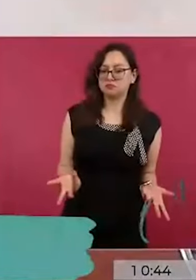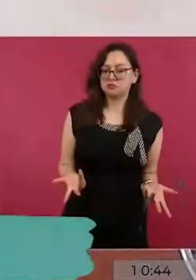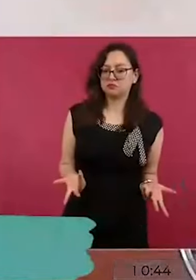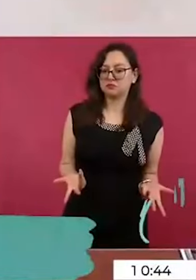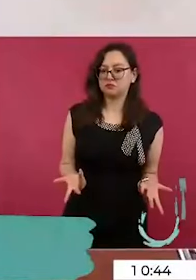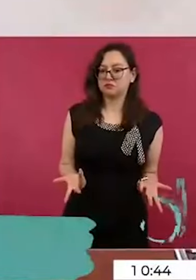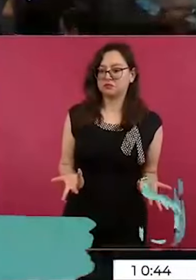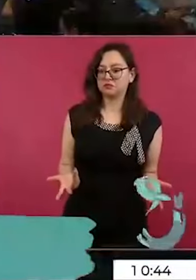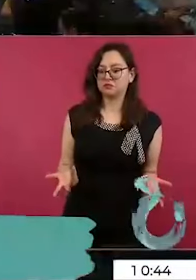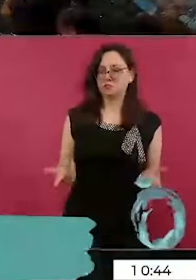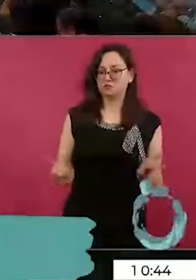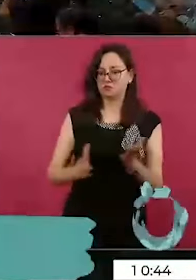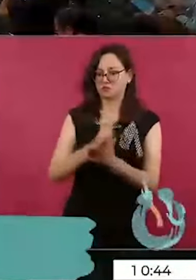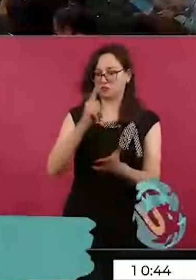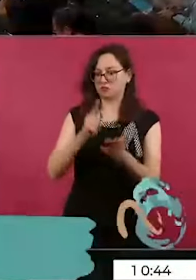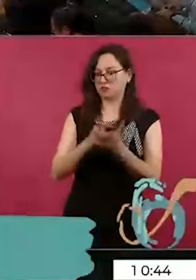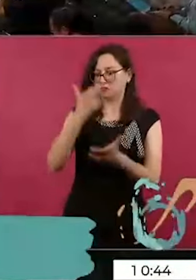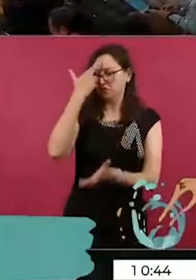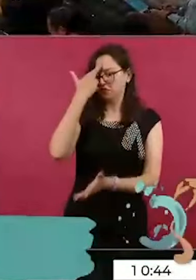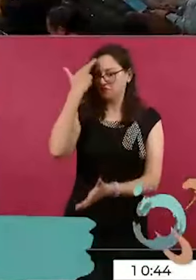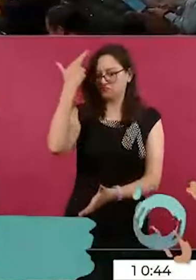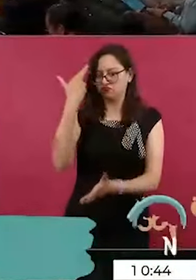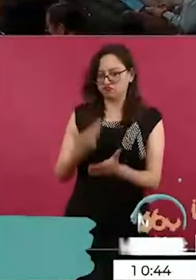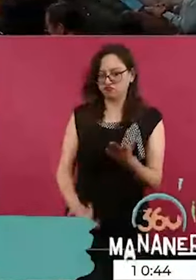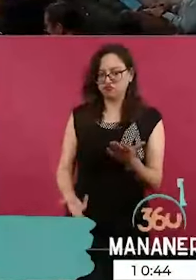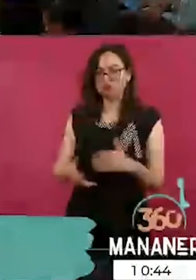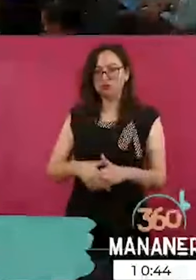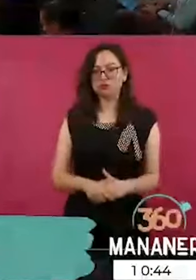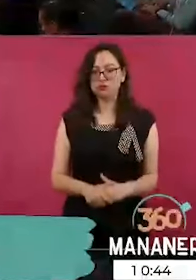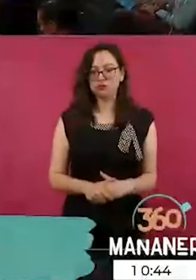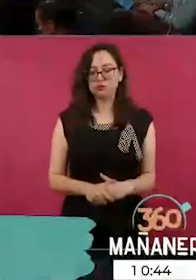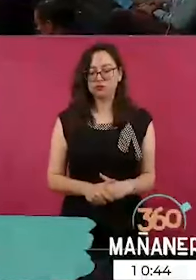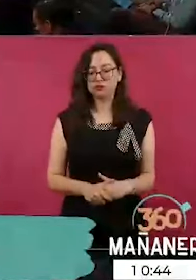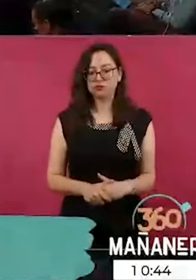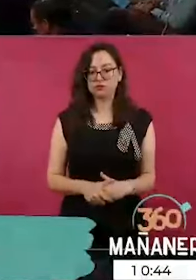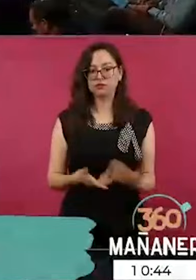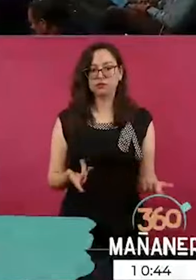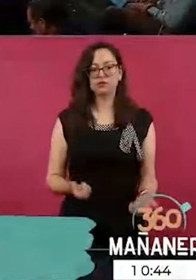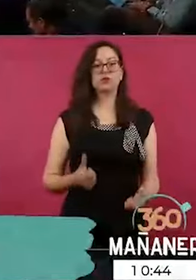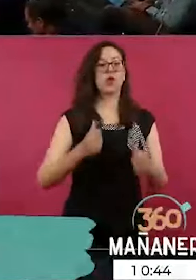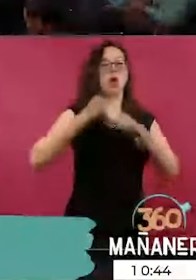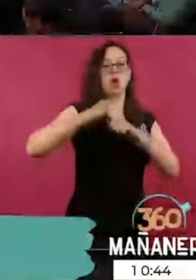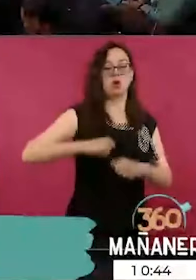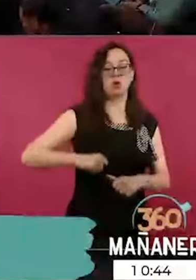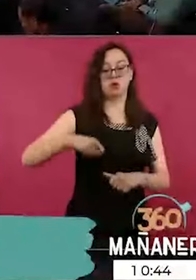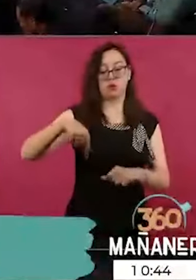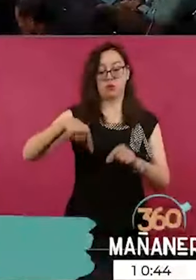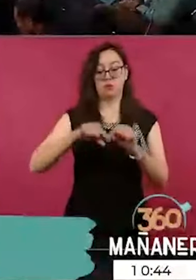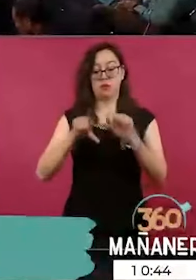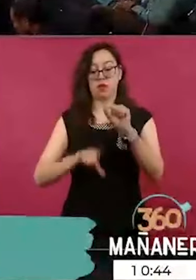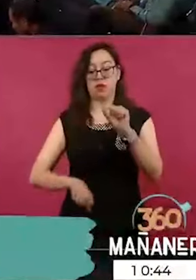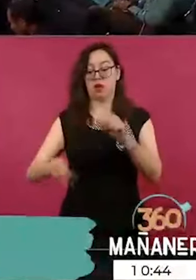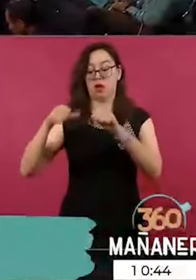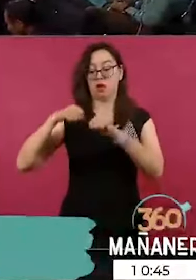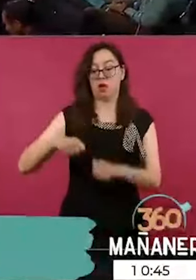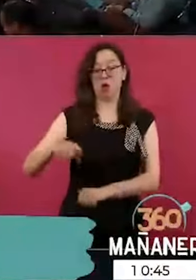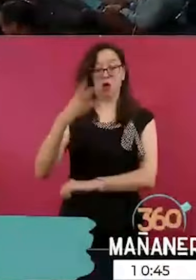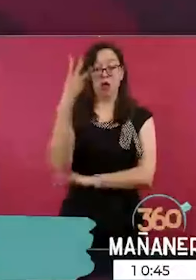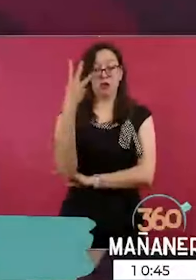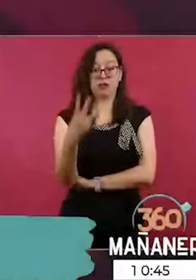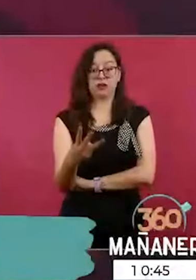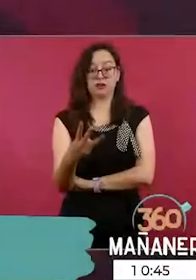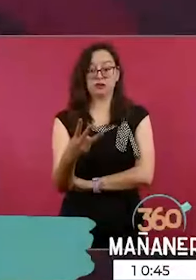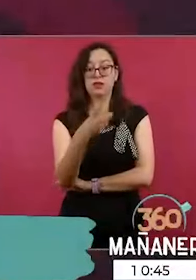cuando se trata de asuntos de estado imagínense si no nos vamos a poner